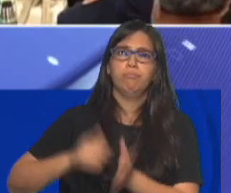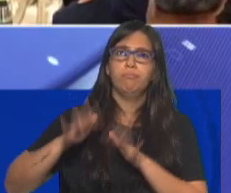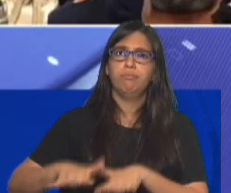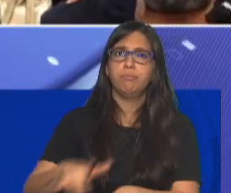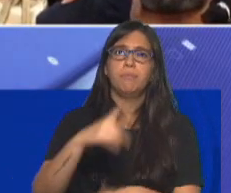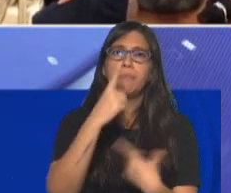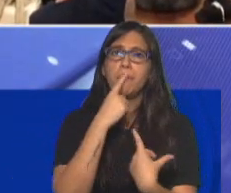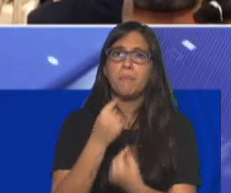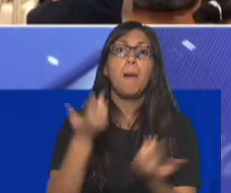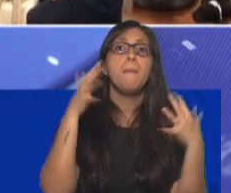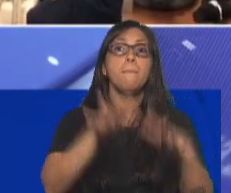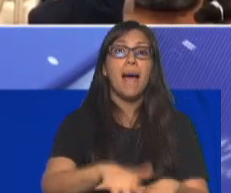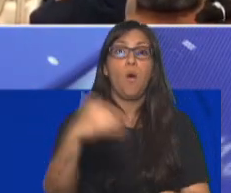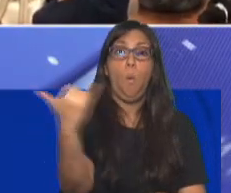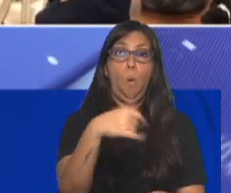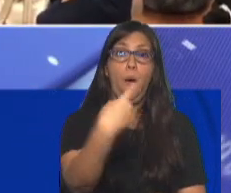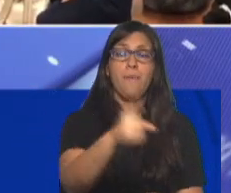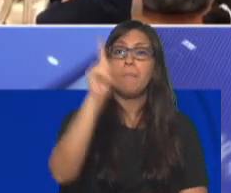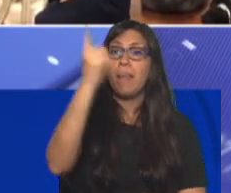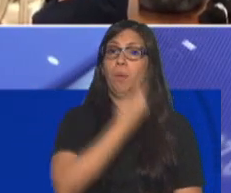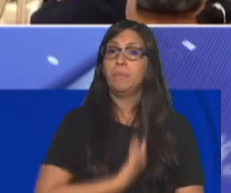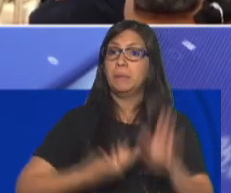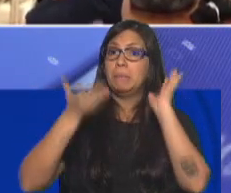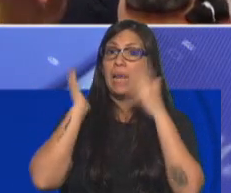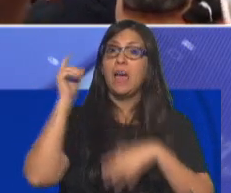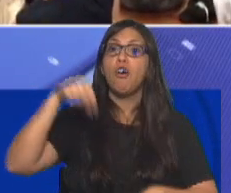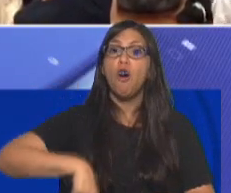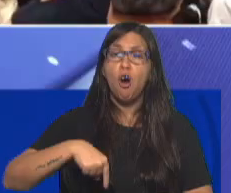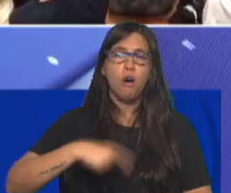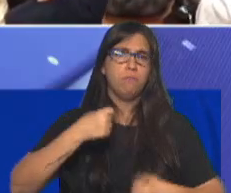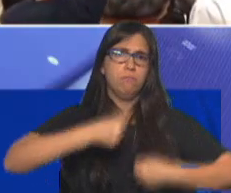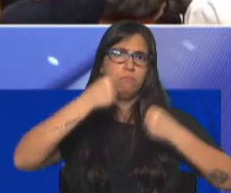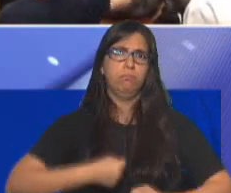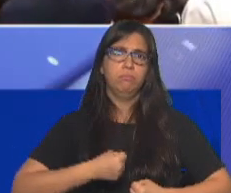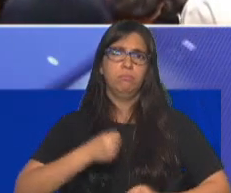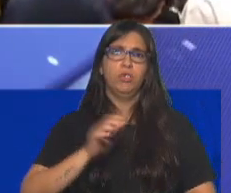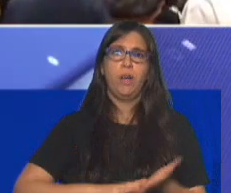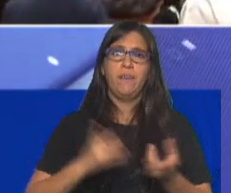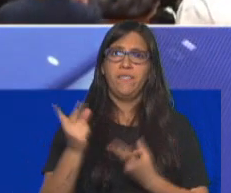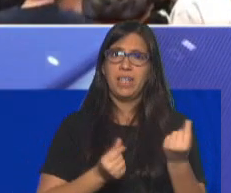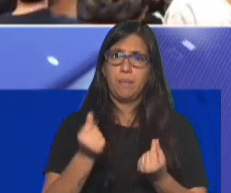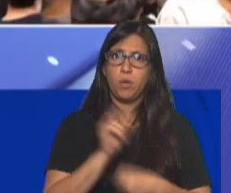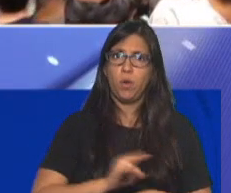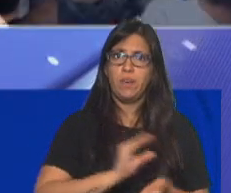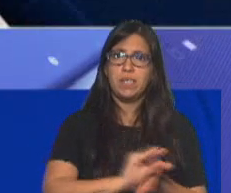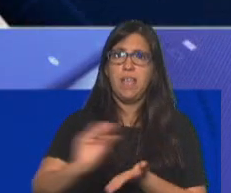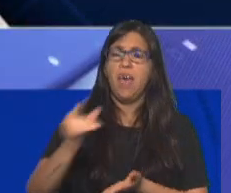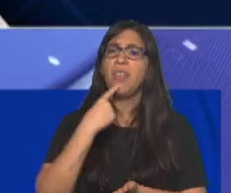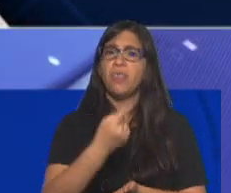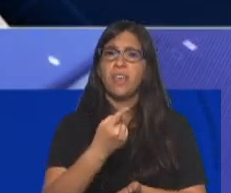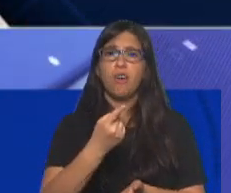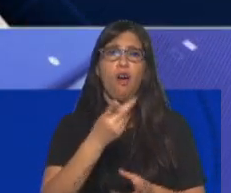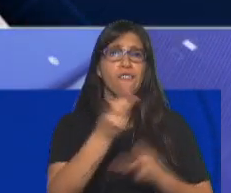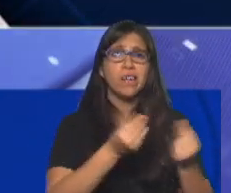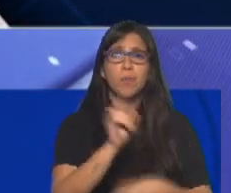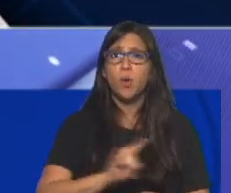convocado para el día jueves pero el presidente Javier Miley ratificó hoy su posición respecto al financiamiento y ratificó el veto hacia ese